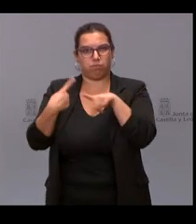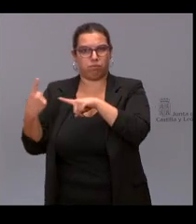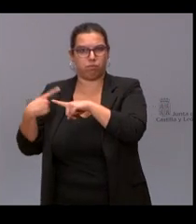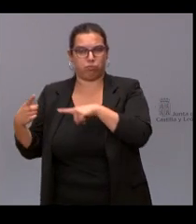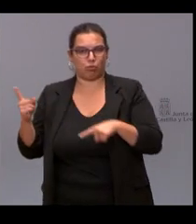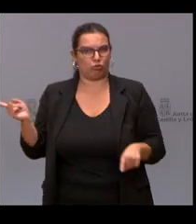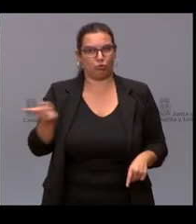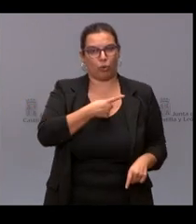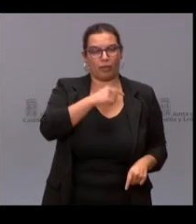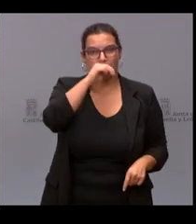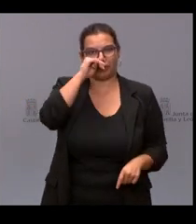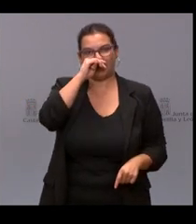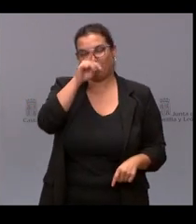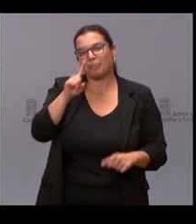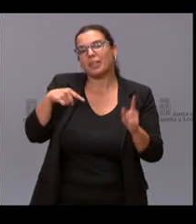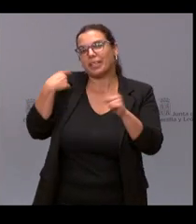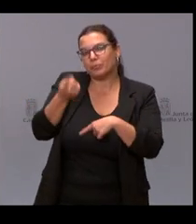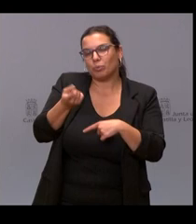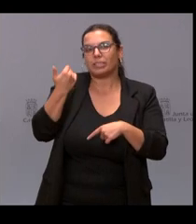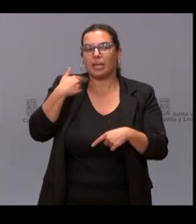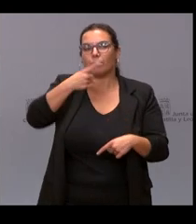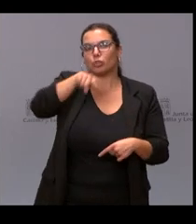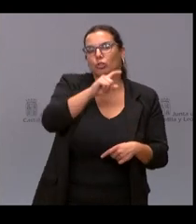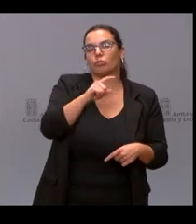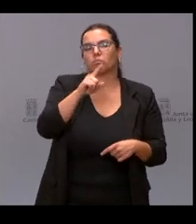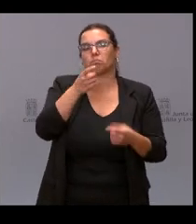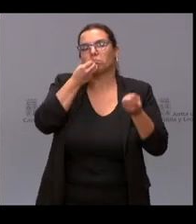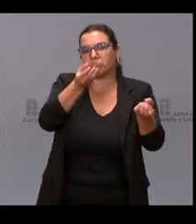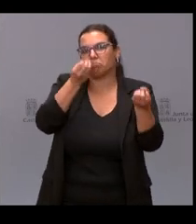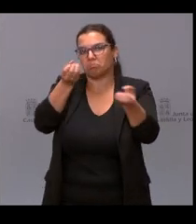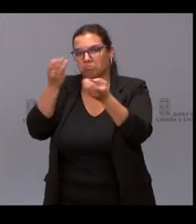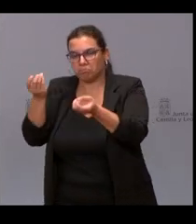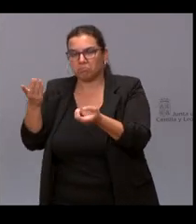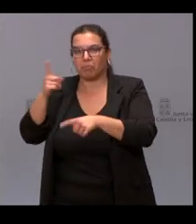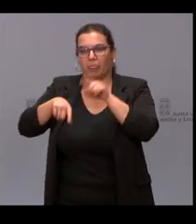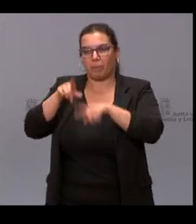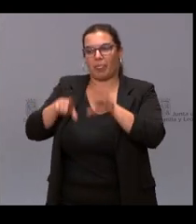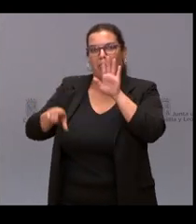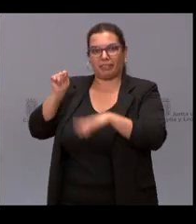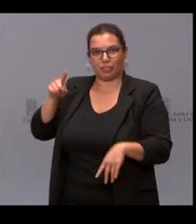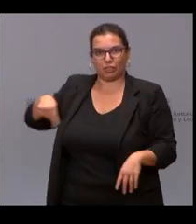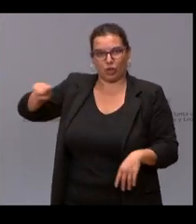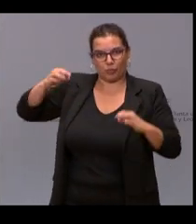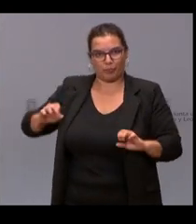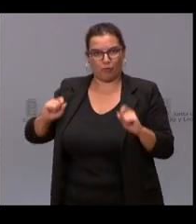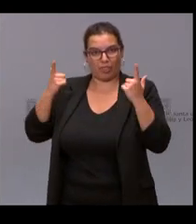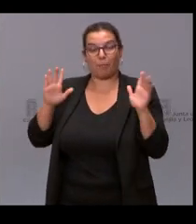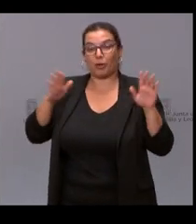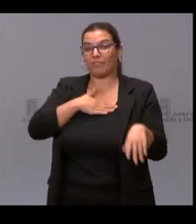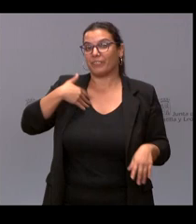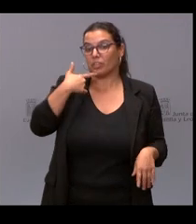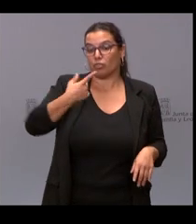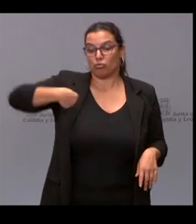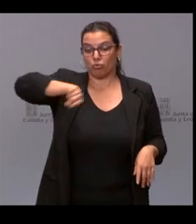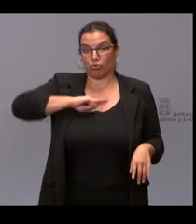ya irán teniendo ustedes el conocimiento una vez que se tome la decisión. Pero quiero decir que desde